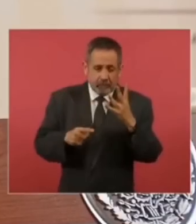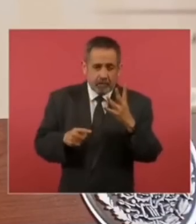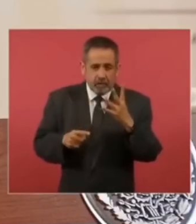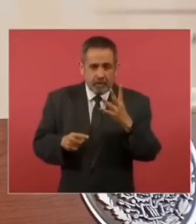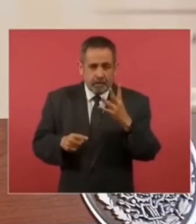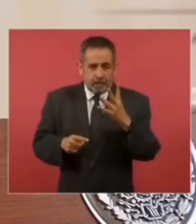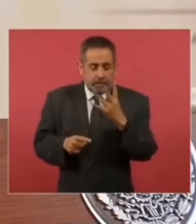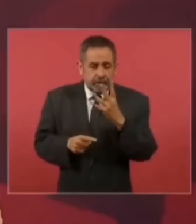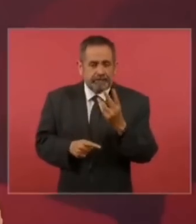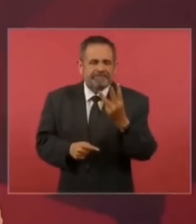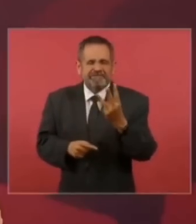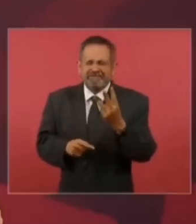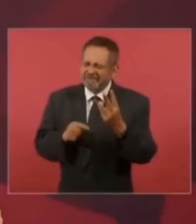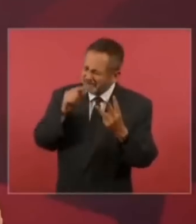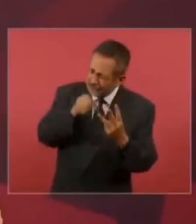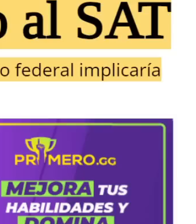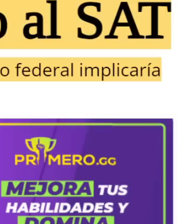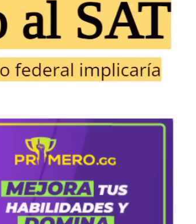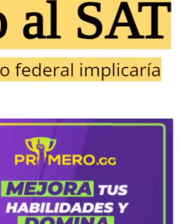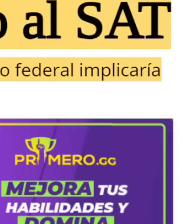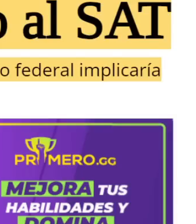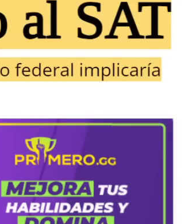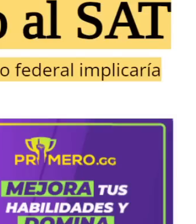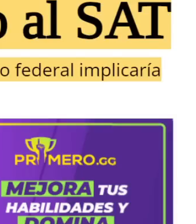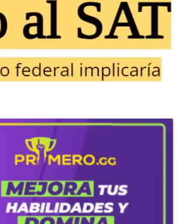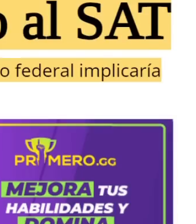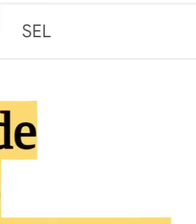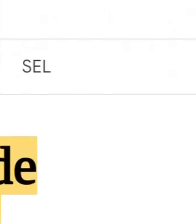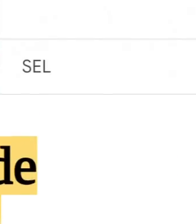antes de ir al video del presidente.